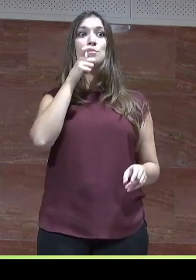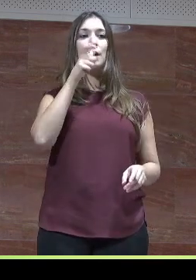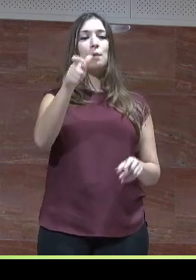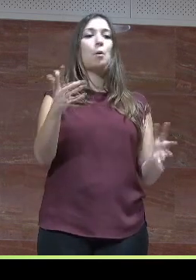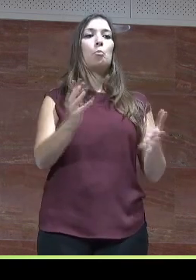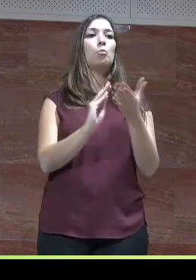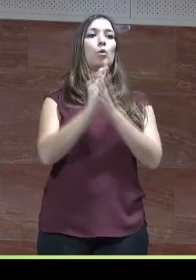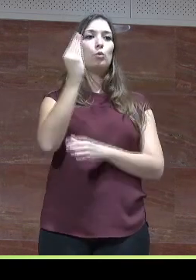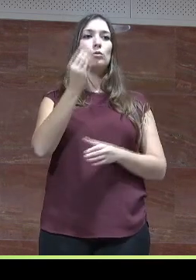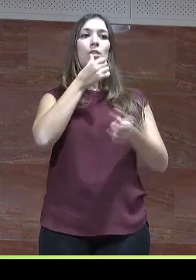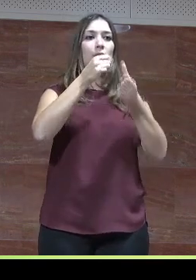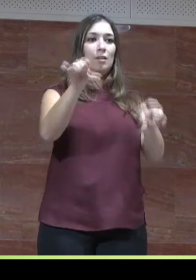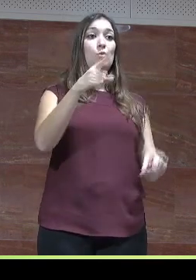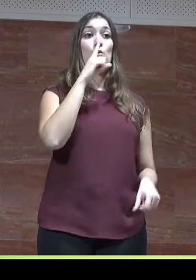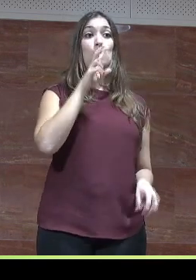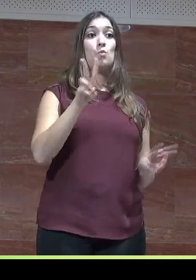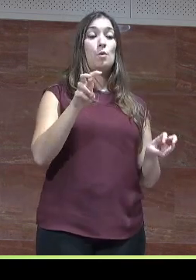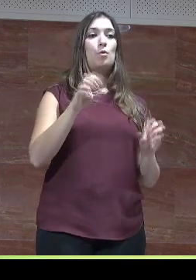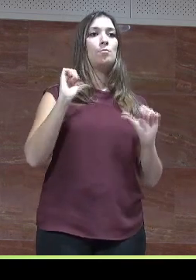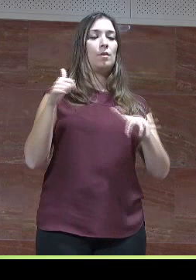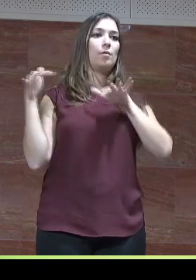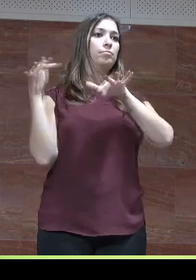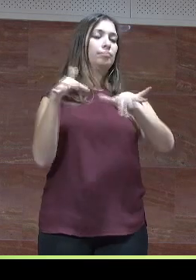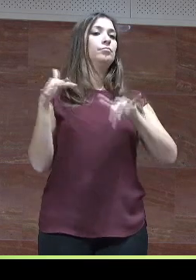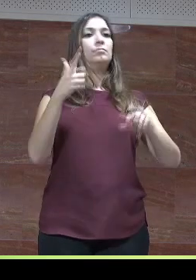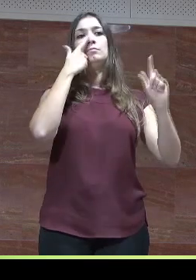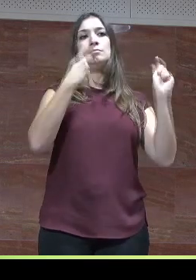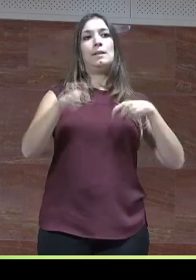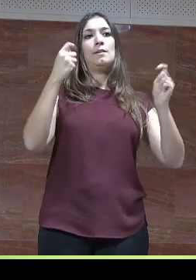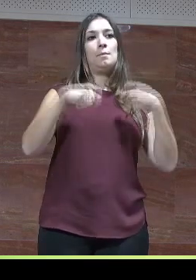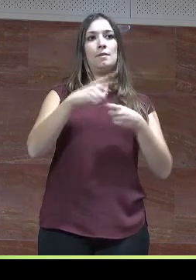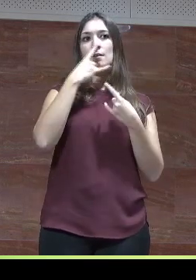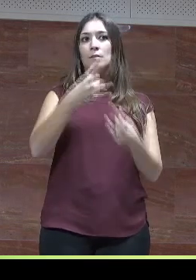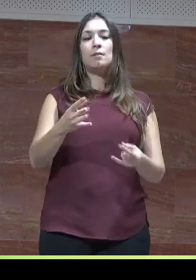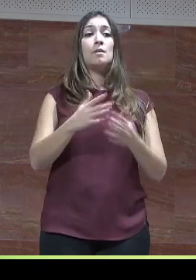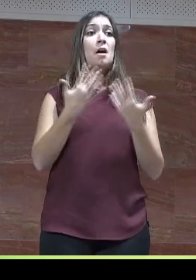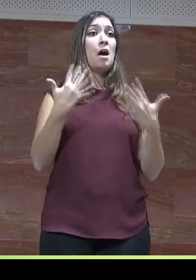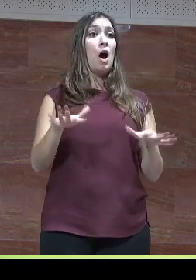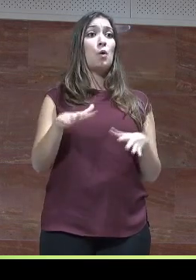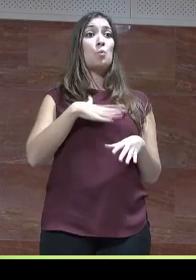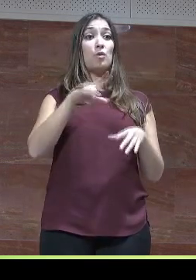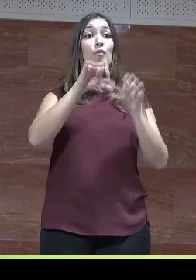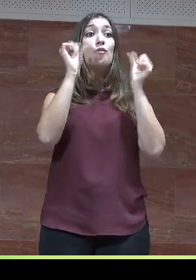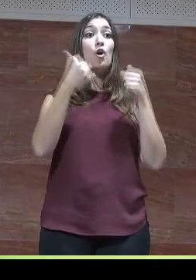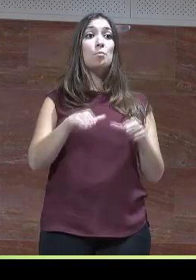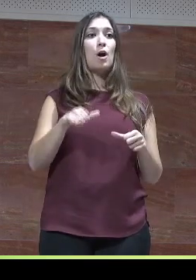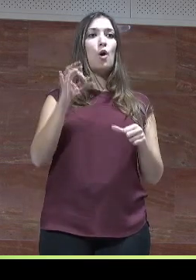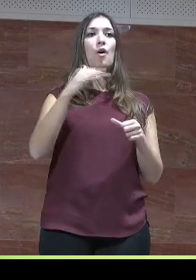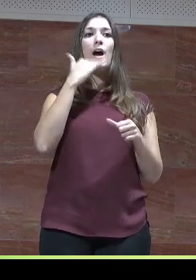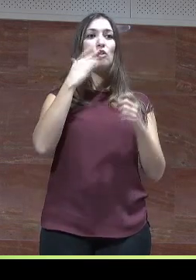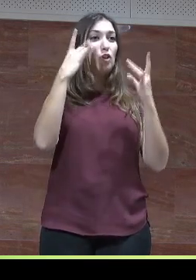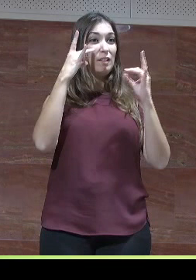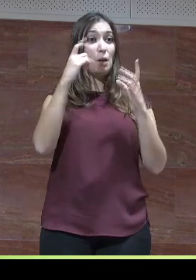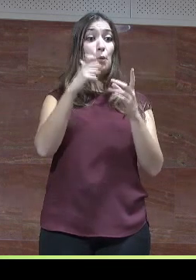de cualquier producto la etiqueta de nuevo, empezaba a venderse y empezaba a atraer, aunque solamente le hubieran cambiado el formato, las tapas o alguna